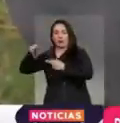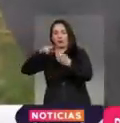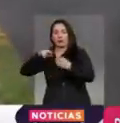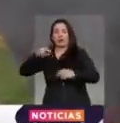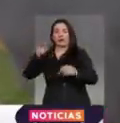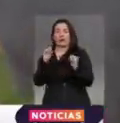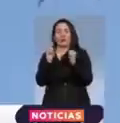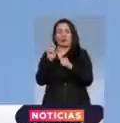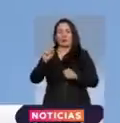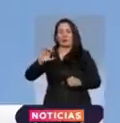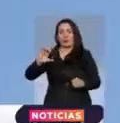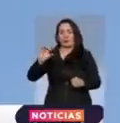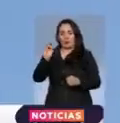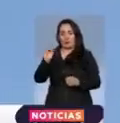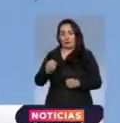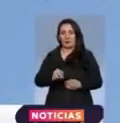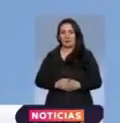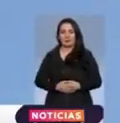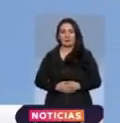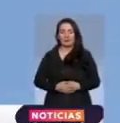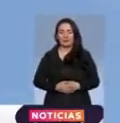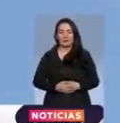aveturismobogotá.com.